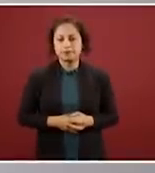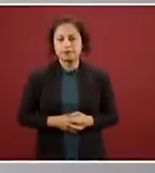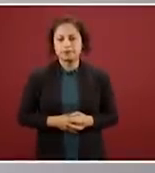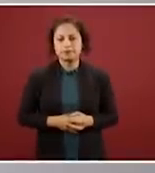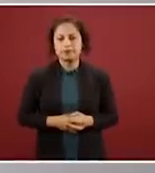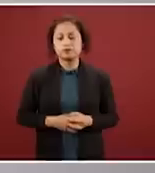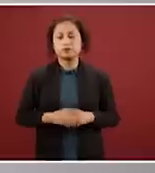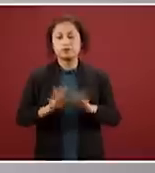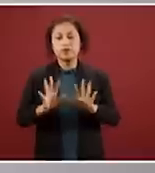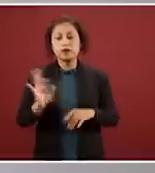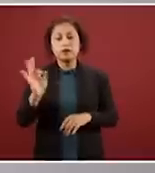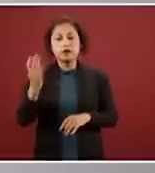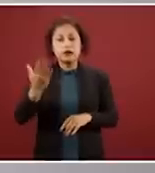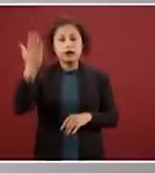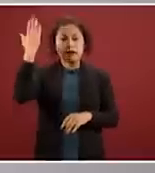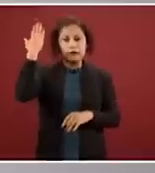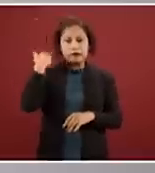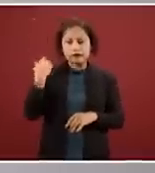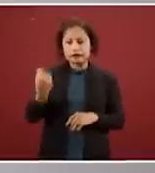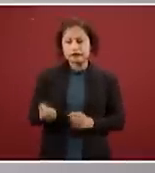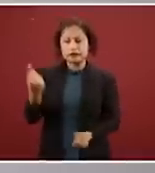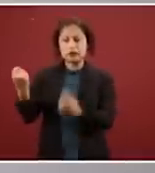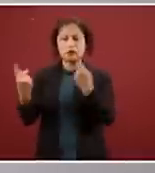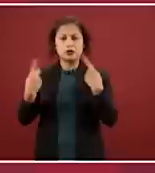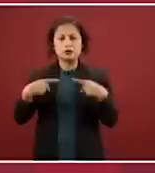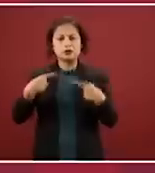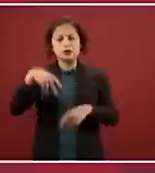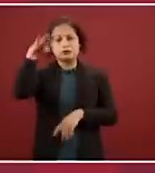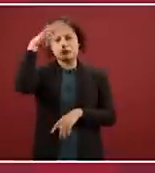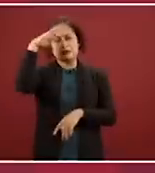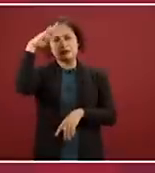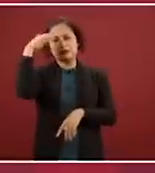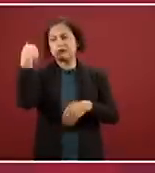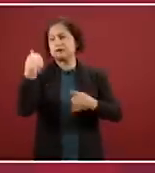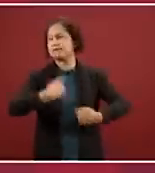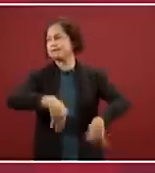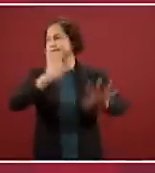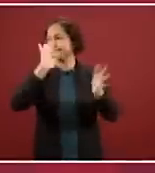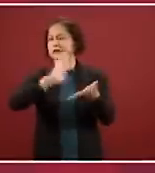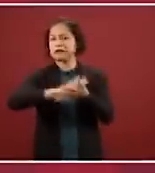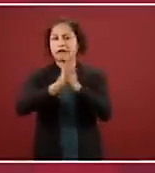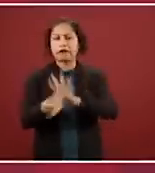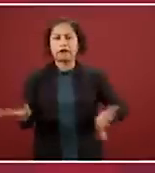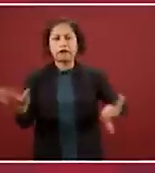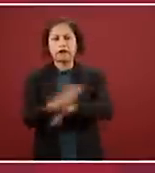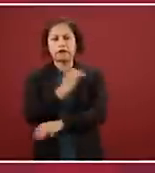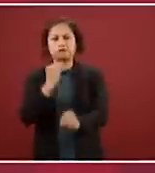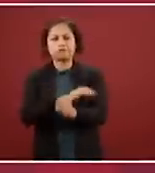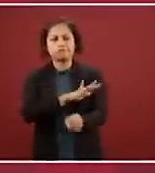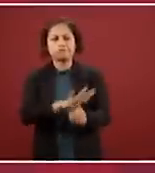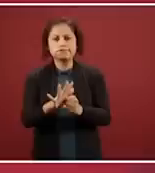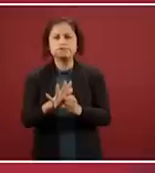pensaban algunos de que era imposible lograr un cambio sin